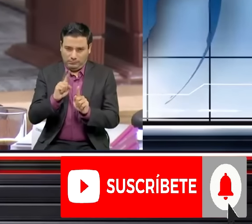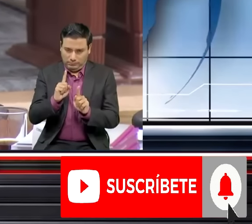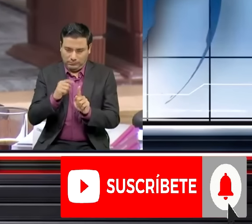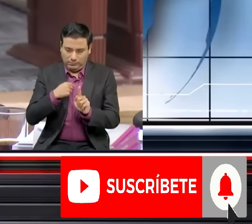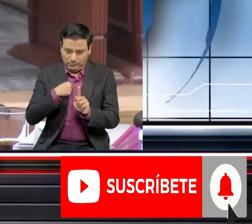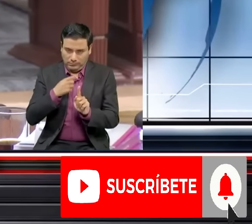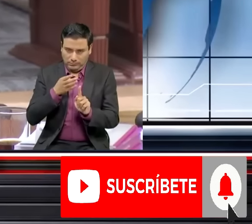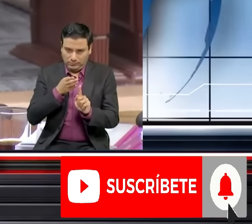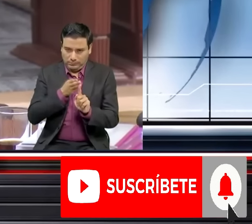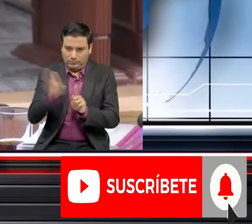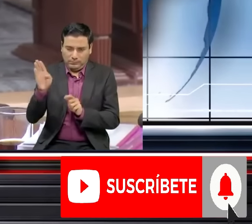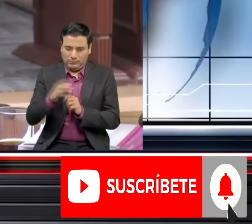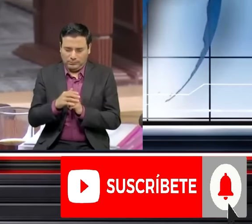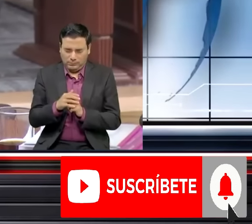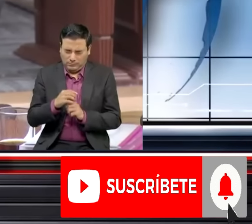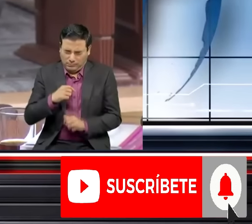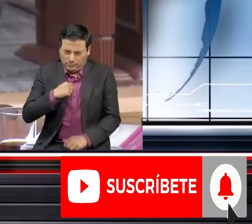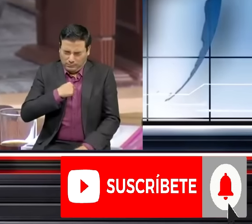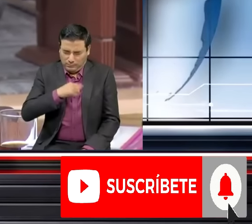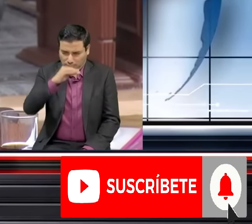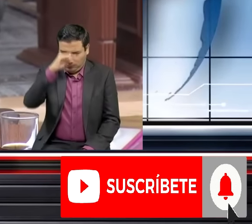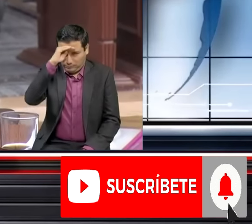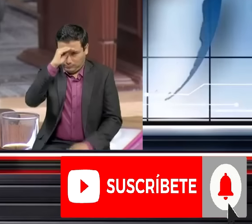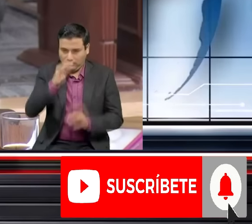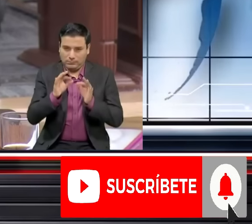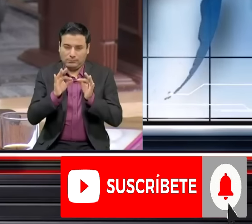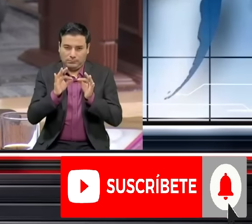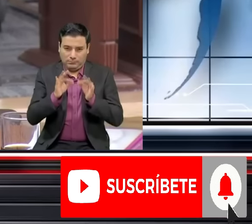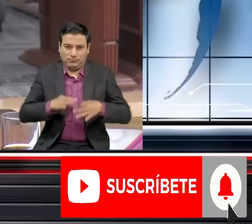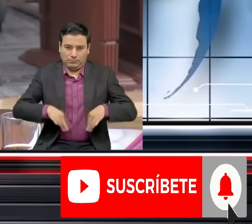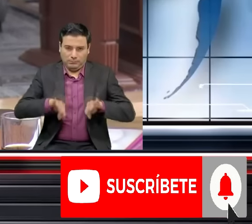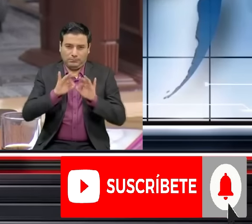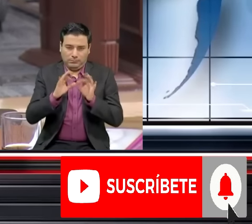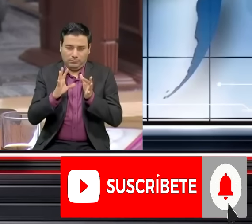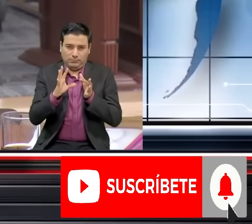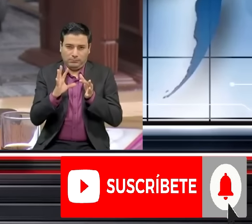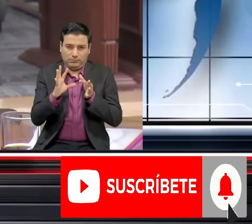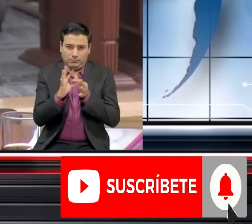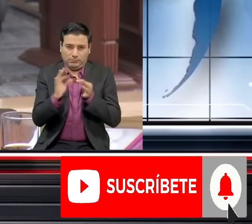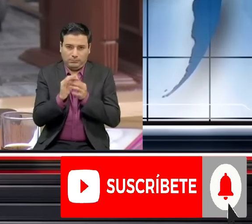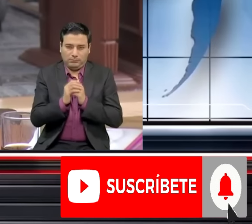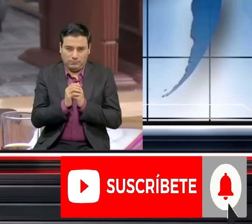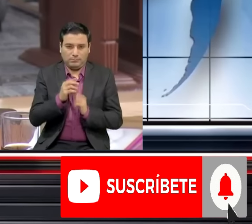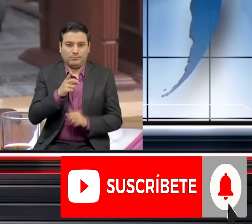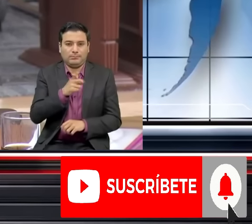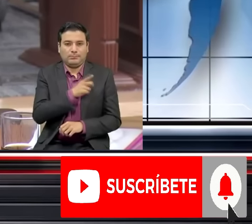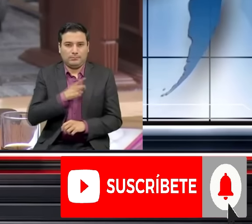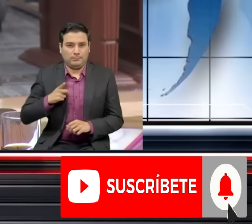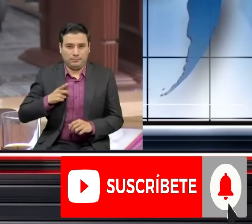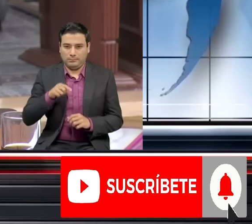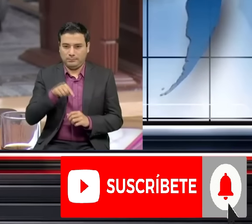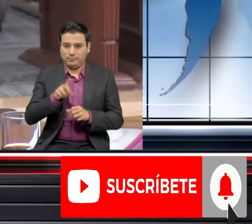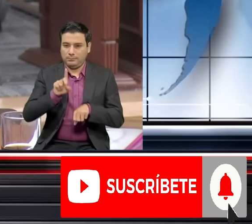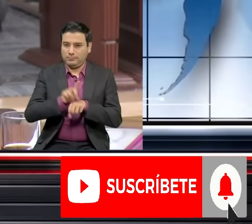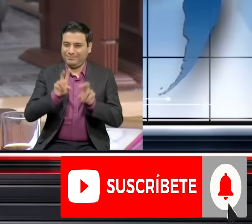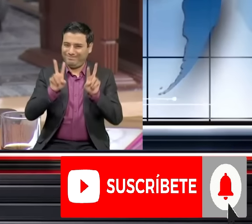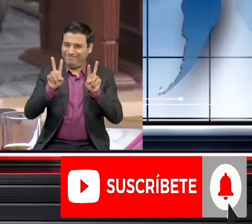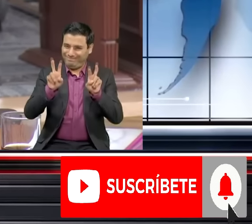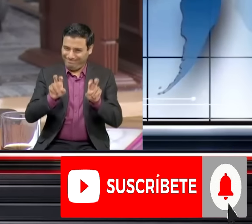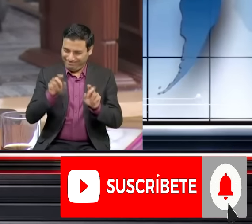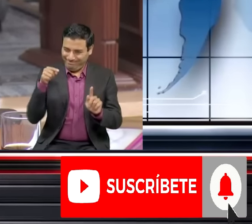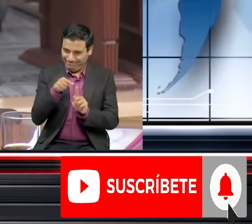pero creo que vale la pena hacerlo justamente para recordar la importancia de ceñirnos al orden del día.